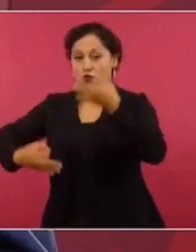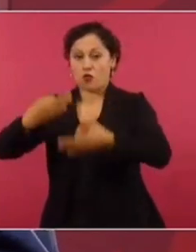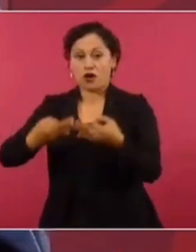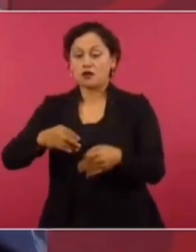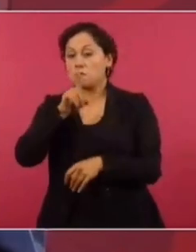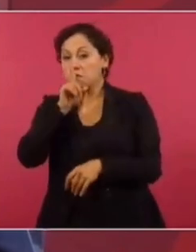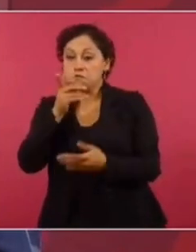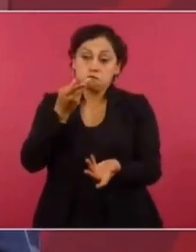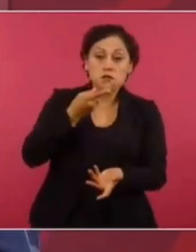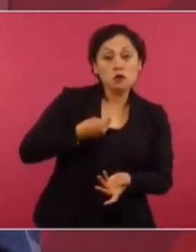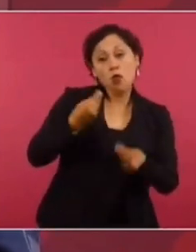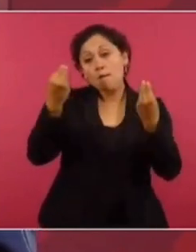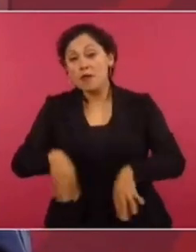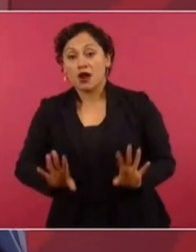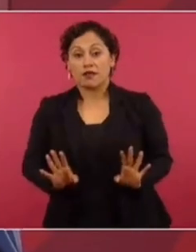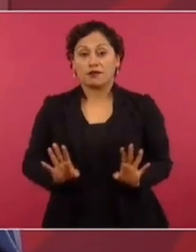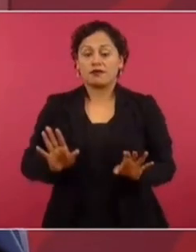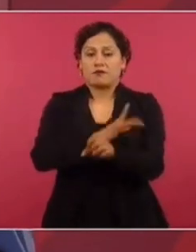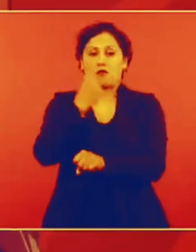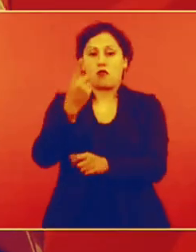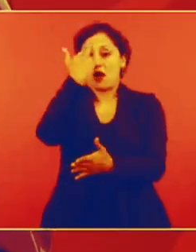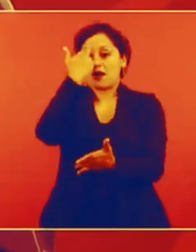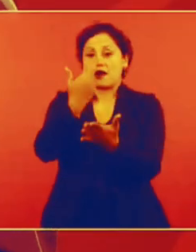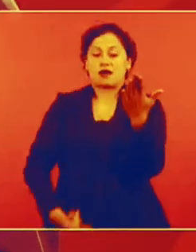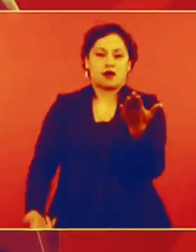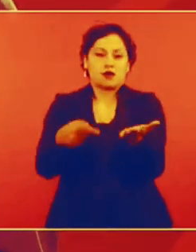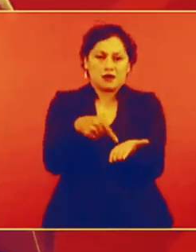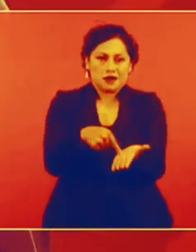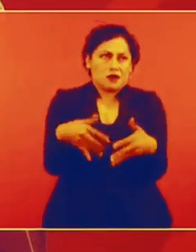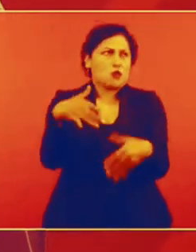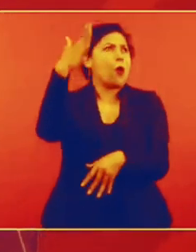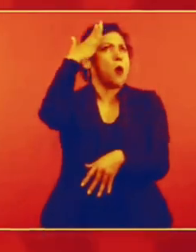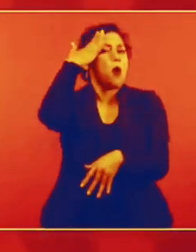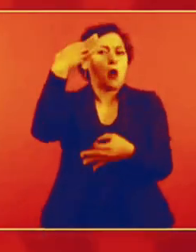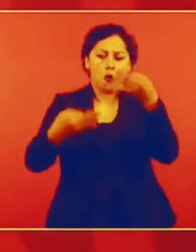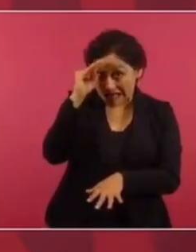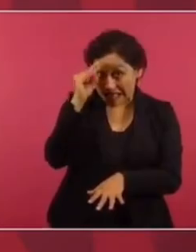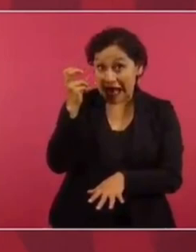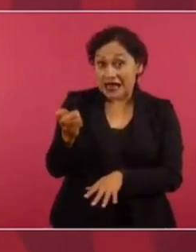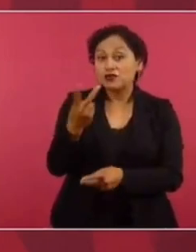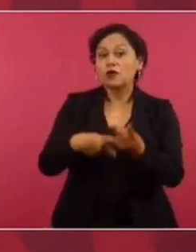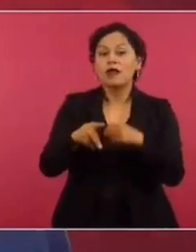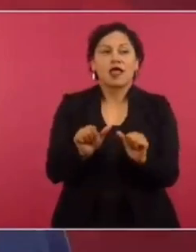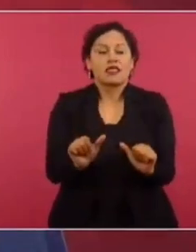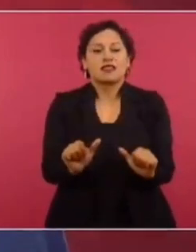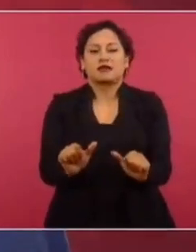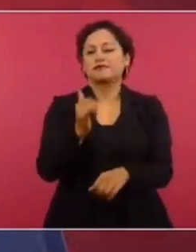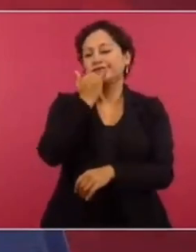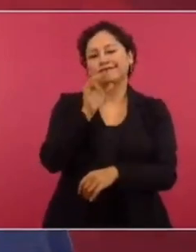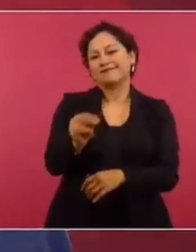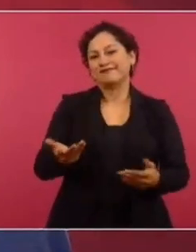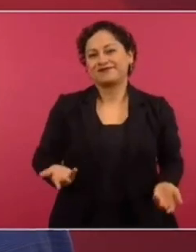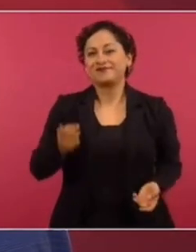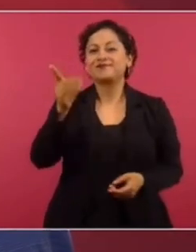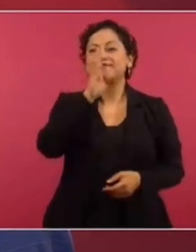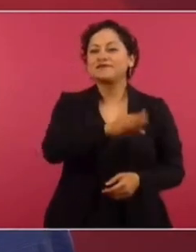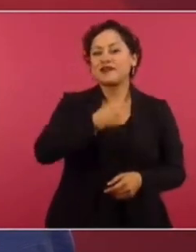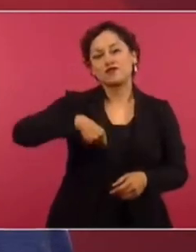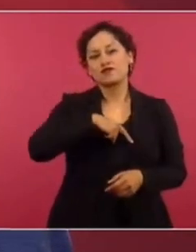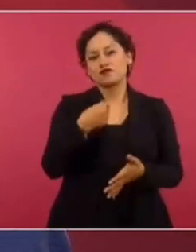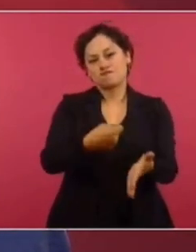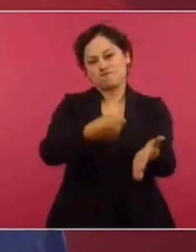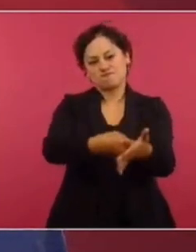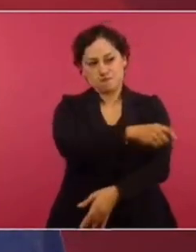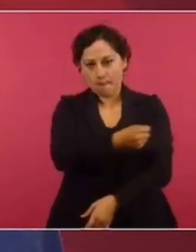los vamos a dejar en libertad. Porque se violó el sacrosanto debido proceso. No, porque nosotros no vamos a dejar de exigir